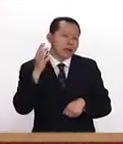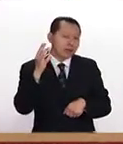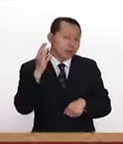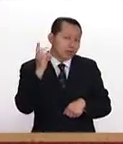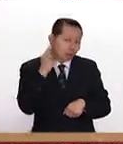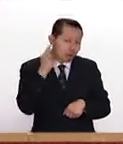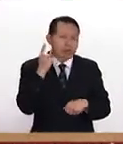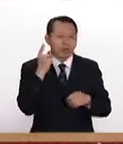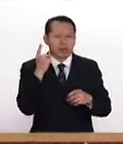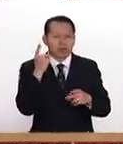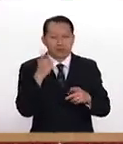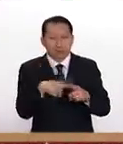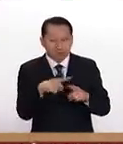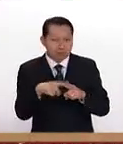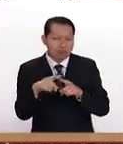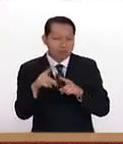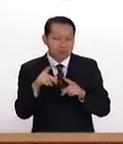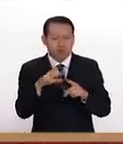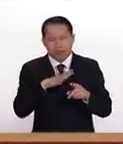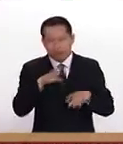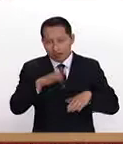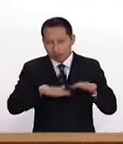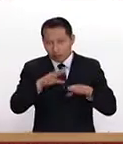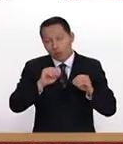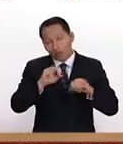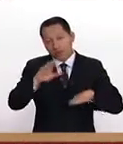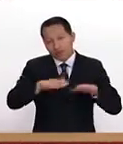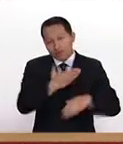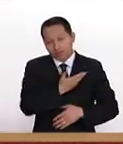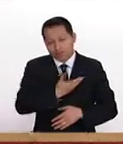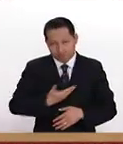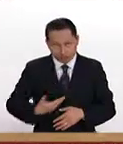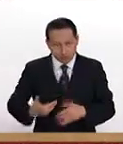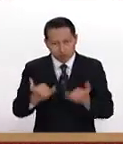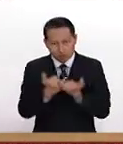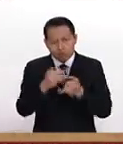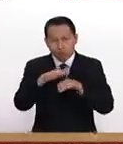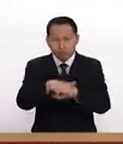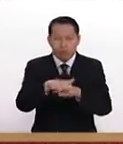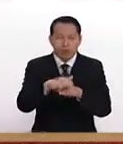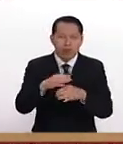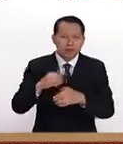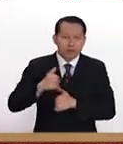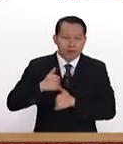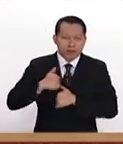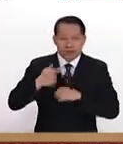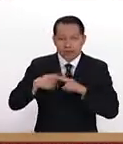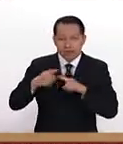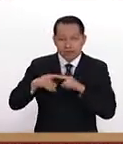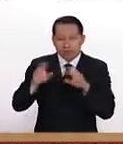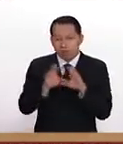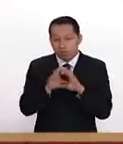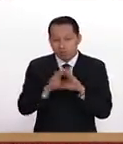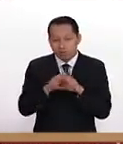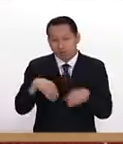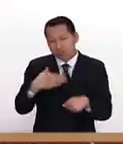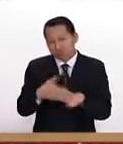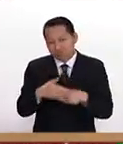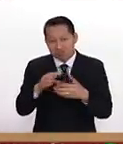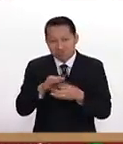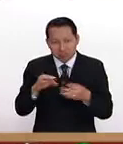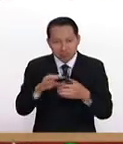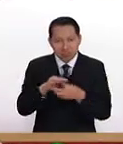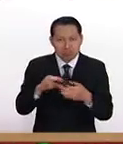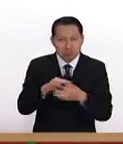ha habido algunas declaraciones por parte del ejecutivo también del ejército no ya probablemente van pronto vamos a prescindir de